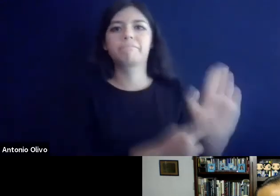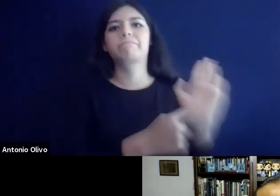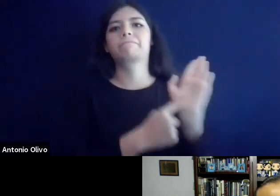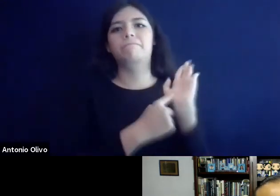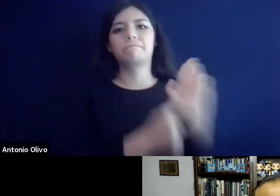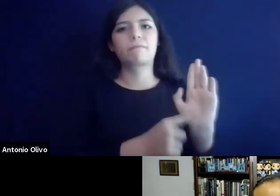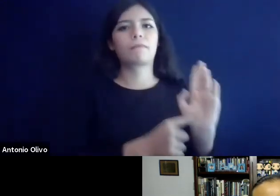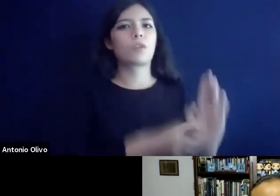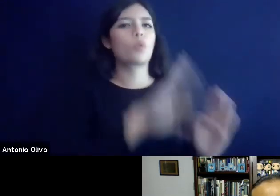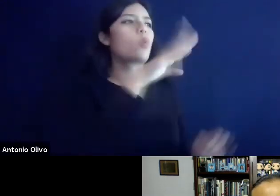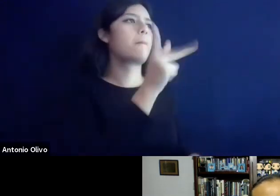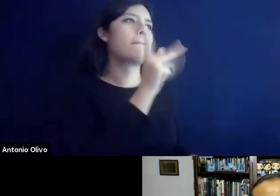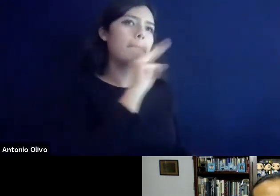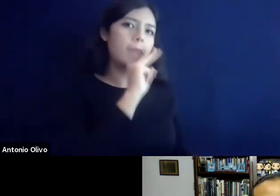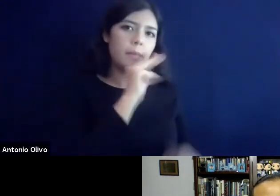lo estoy haciendo por mí.